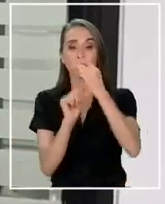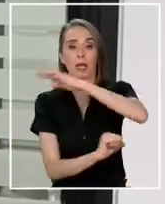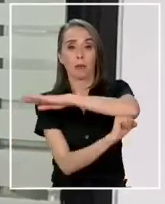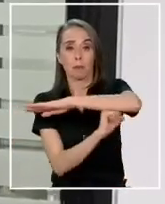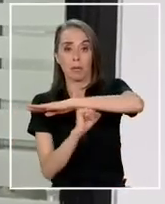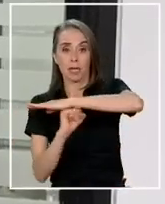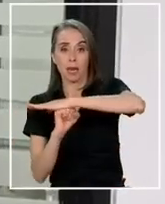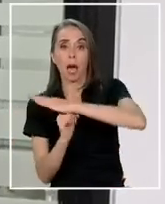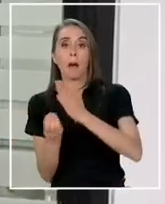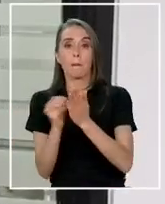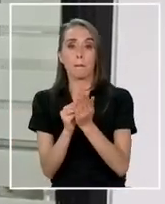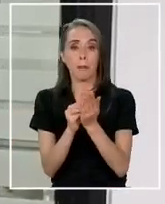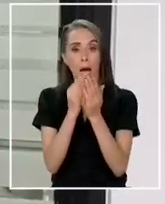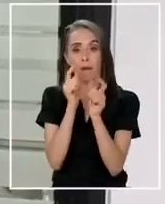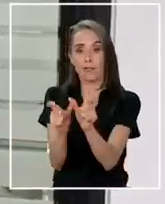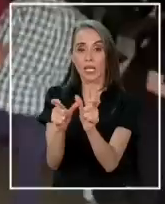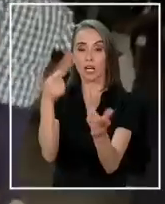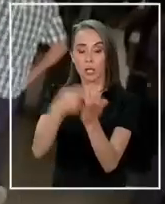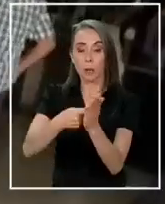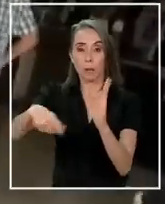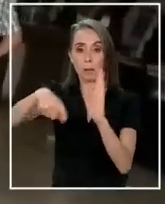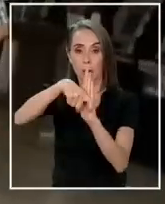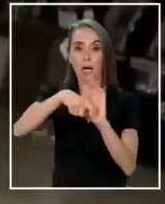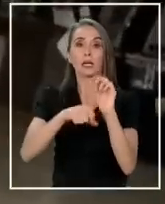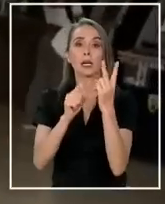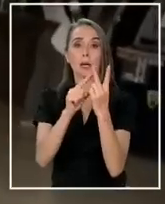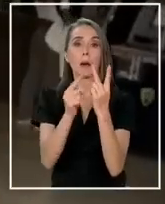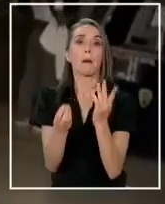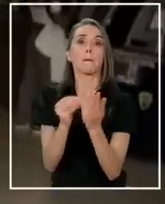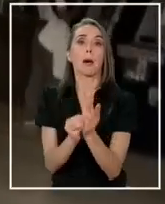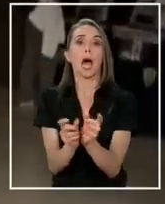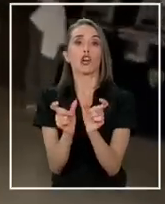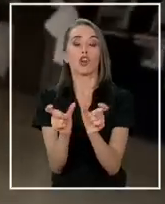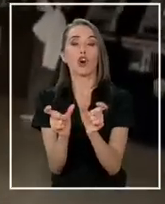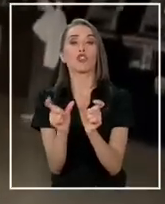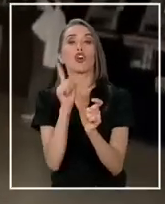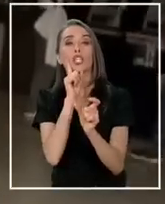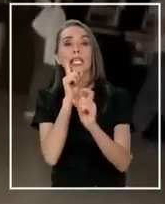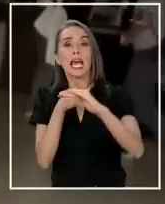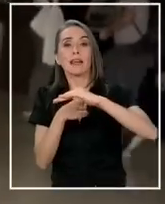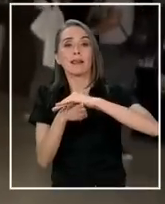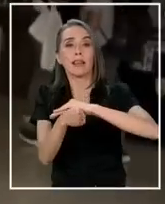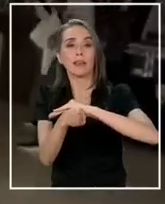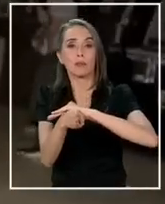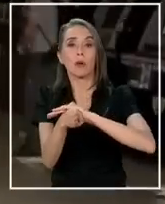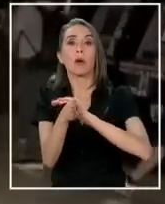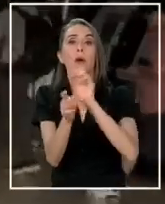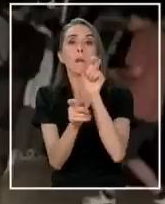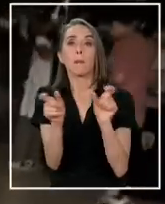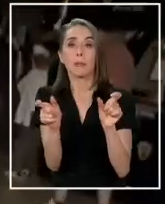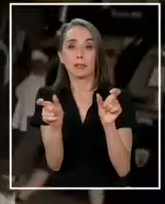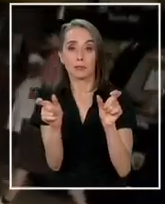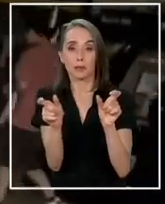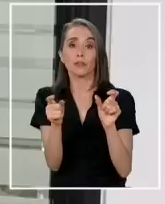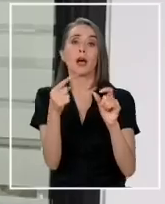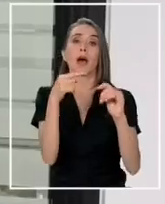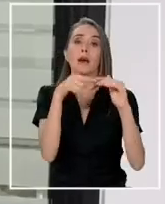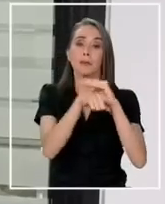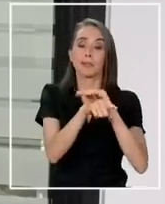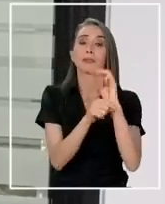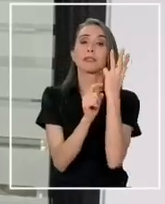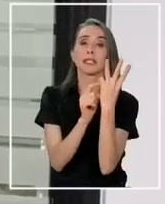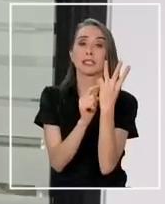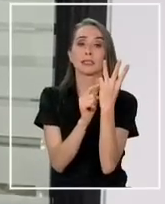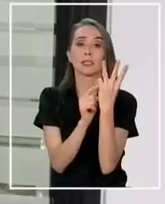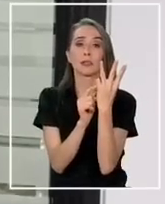un mayor fiscalización del pago segundo un mayor control del acceso para las personas que exceden al sistema y